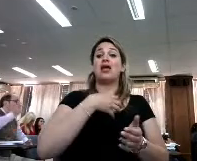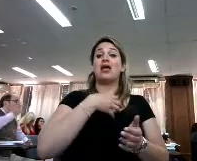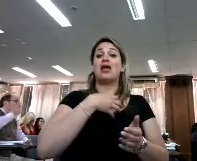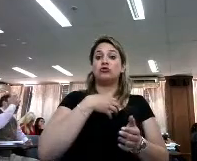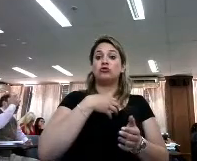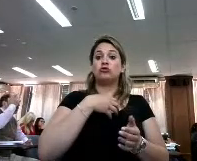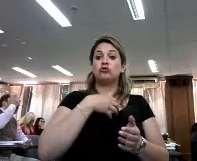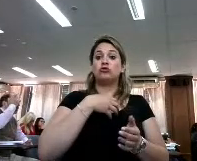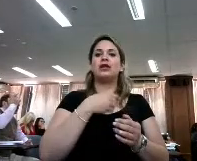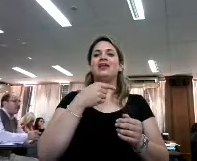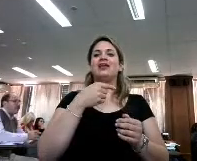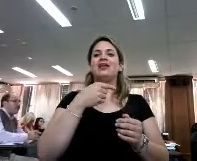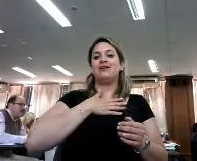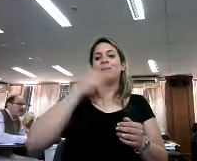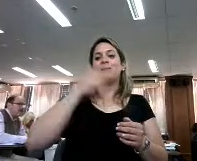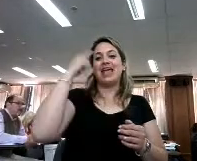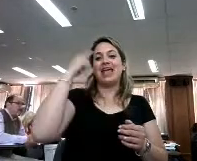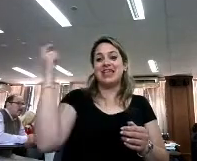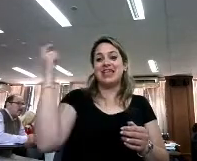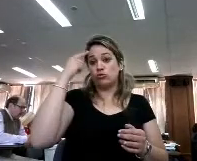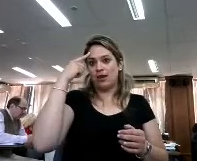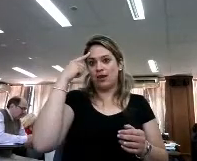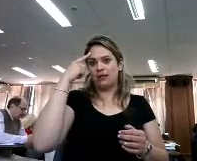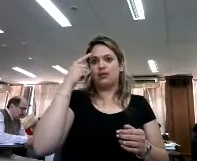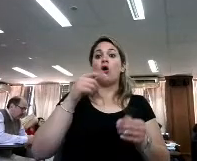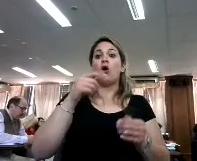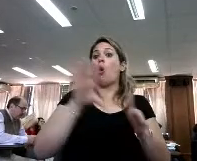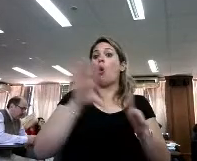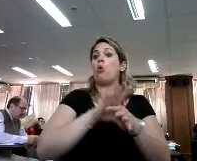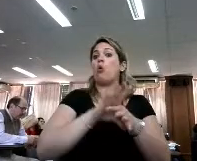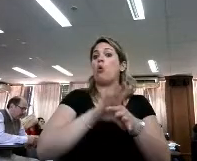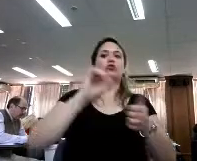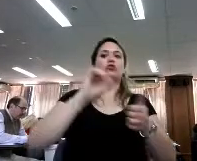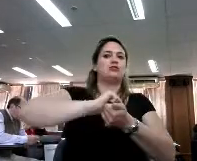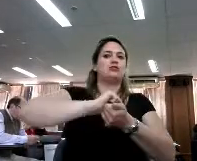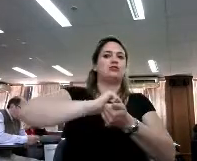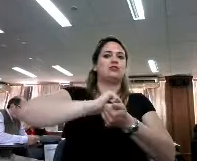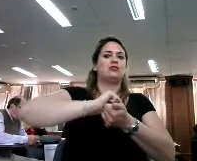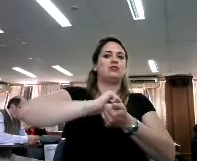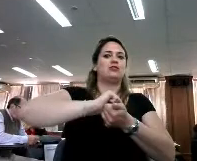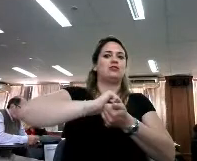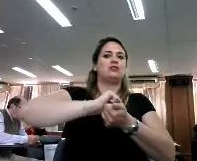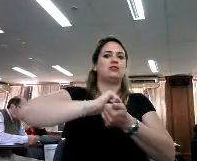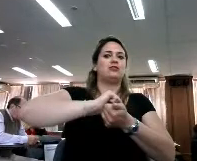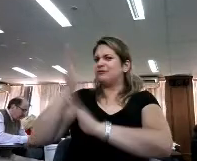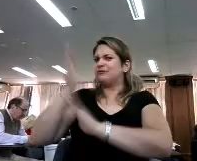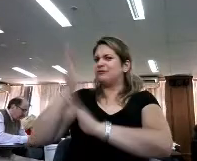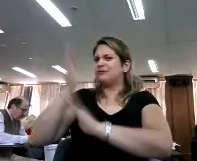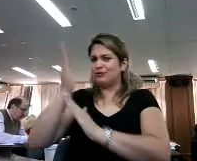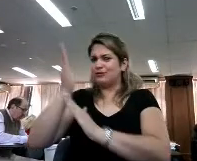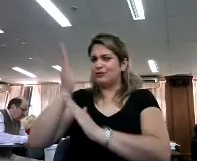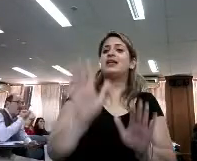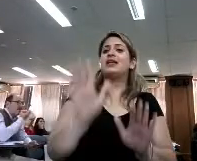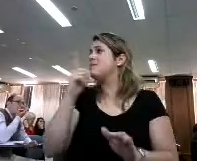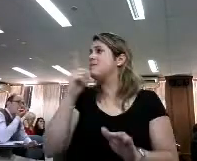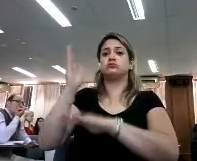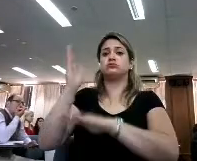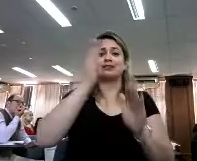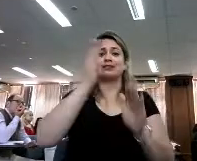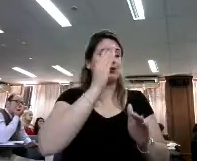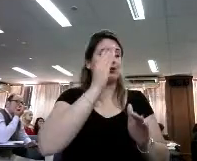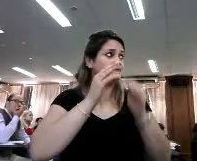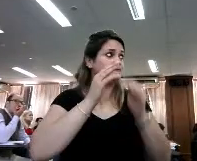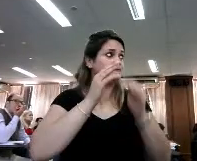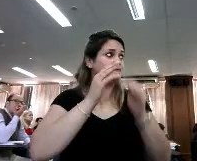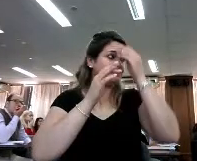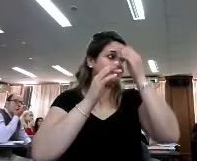el sector editorial. Bueno, se nos fueron los editores, ¿o todavía hay algún editor acá? Bueno, se nos fueron.